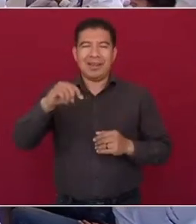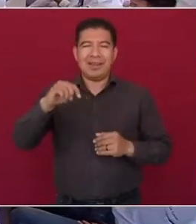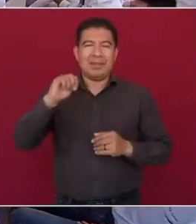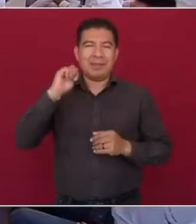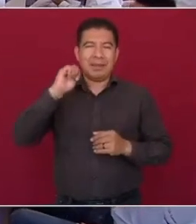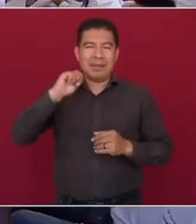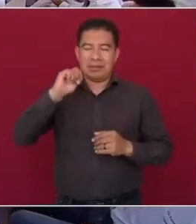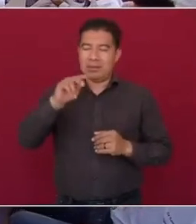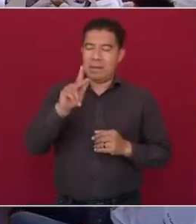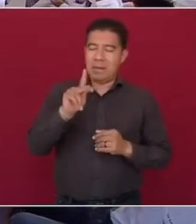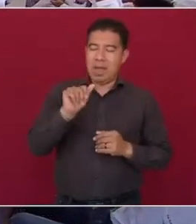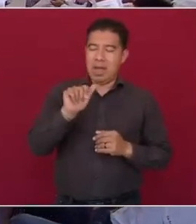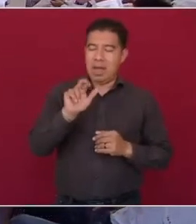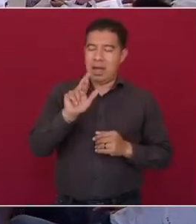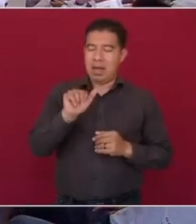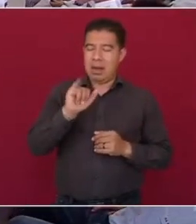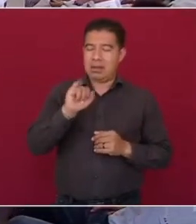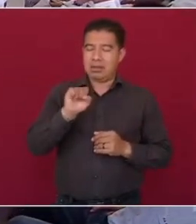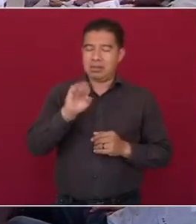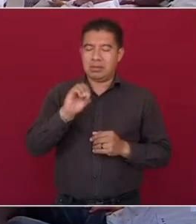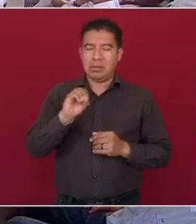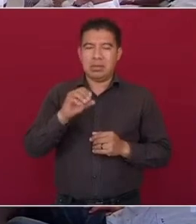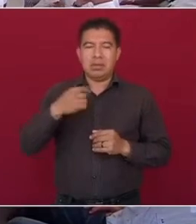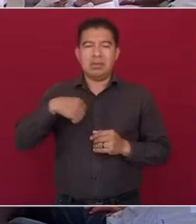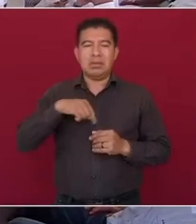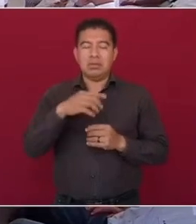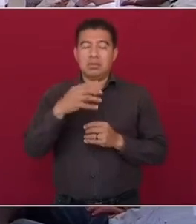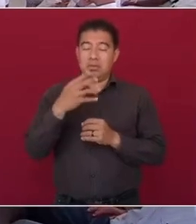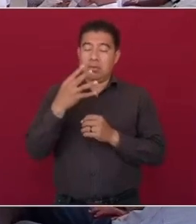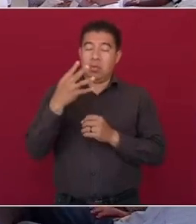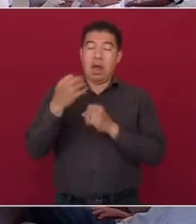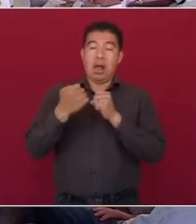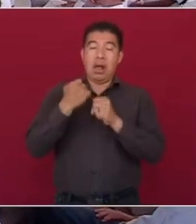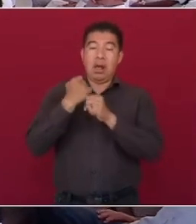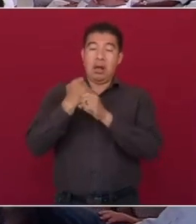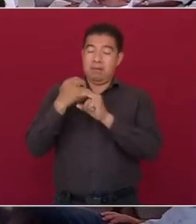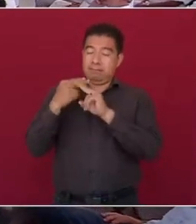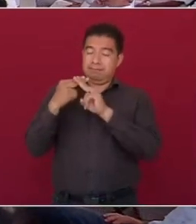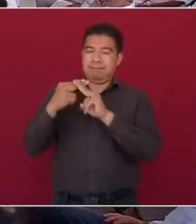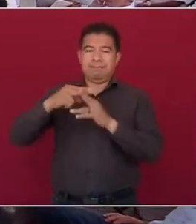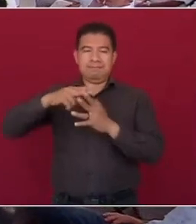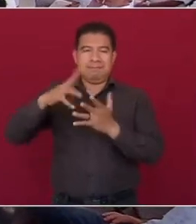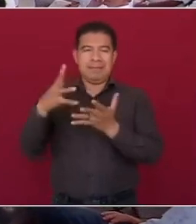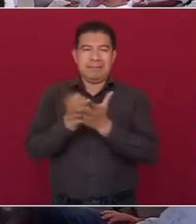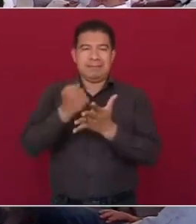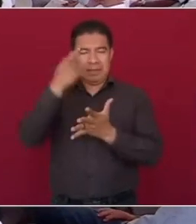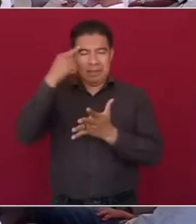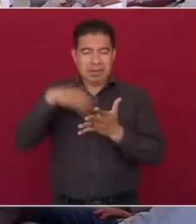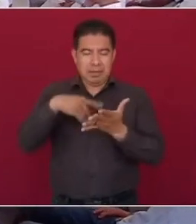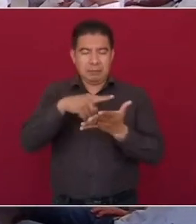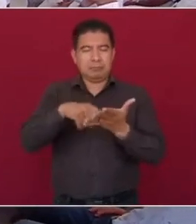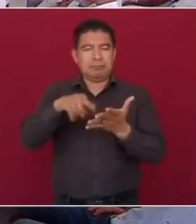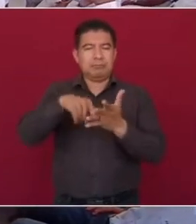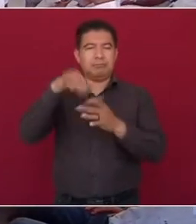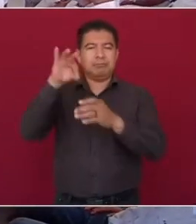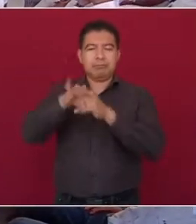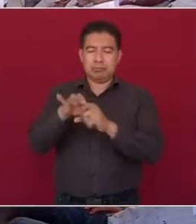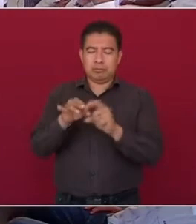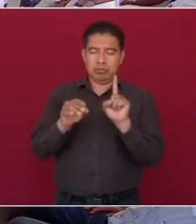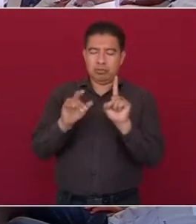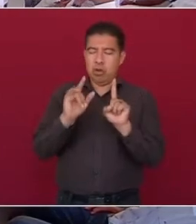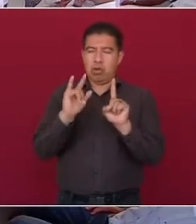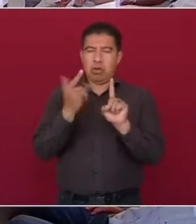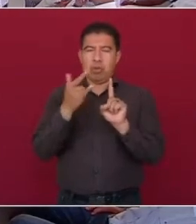Tabasco, el 4º aniversario del triunfo en la elección presidencial del 1 de